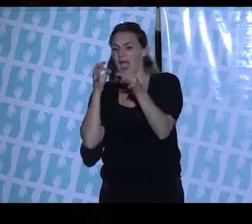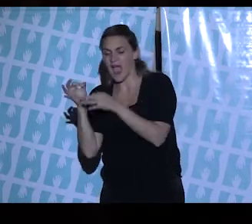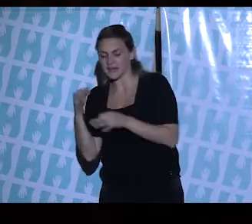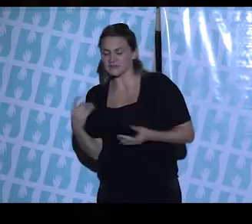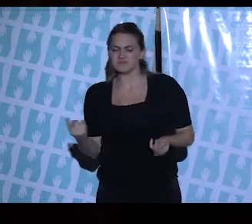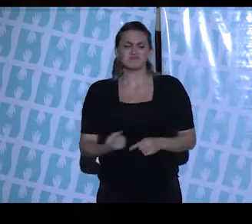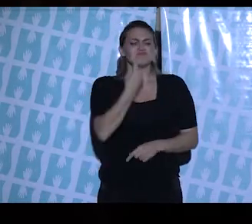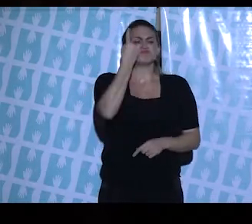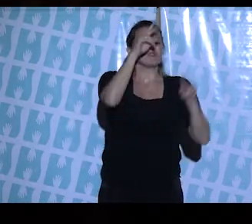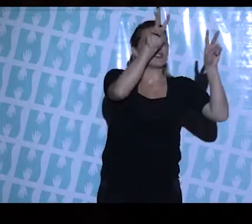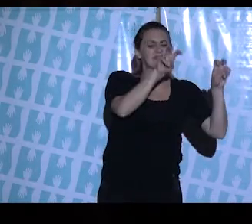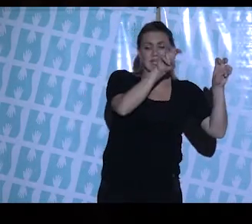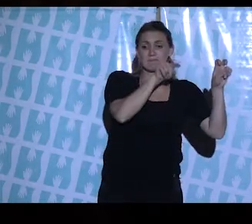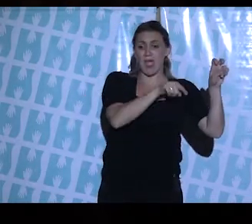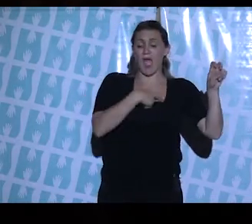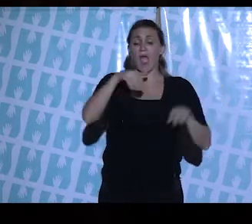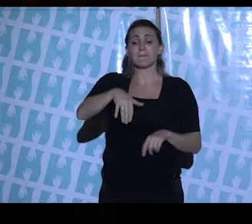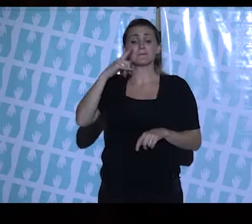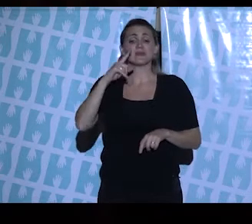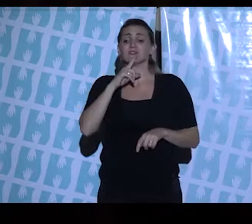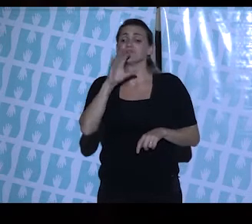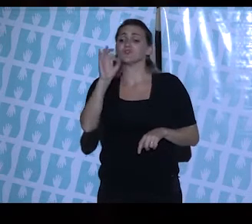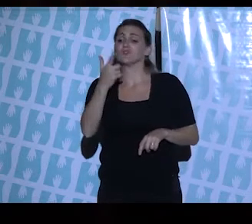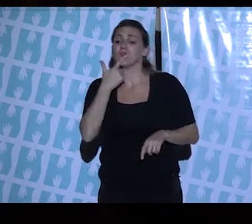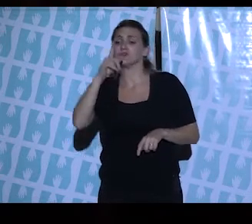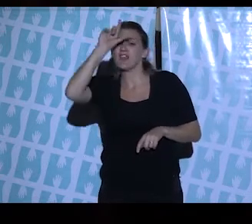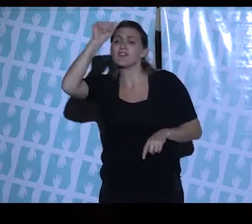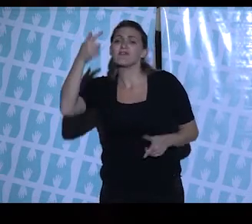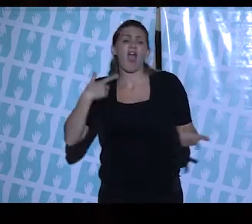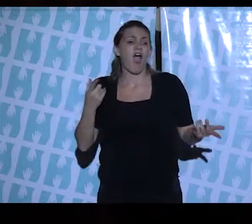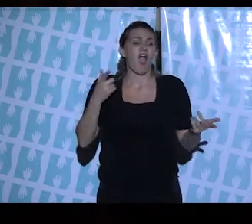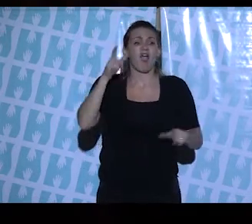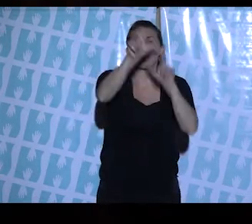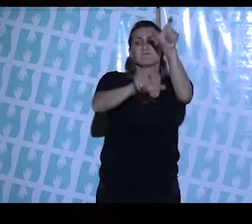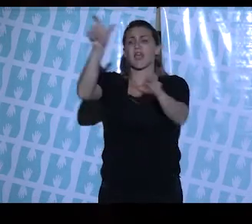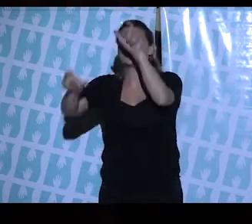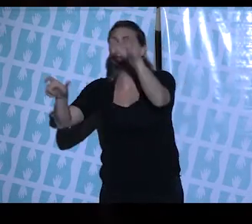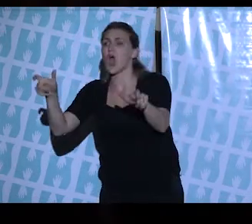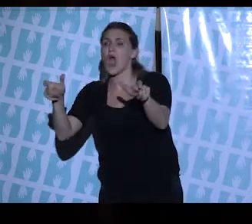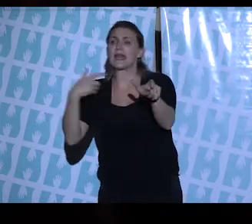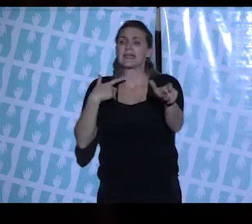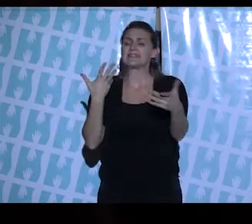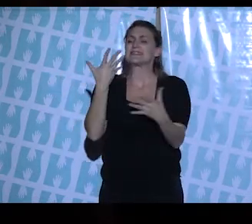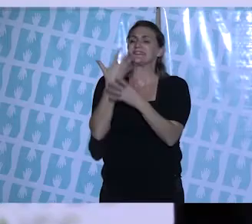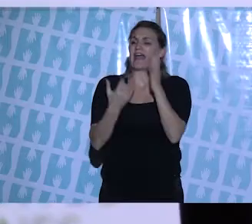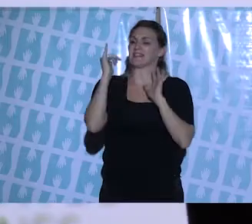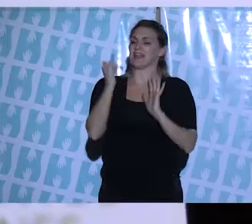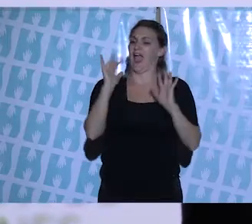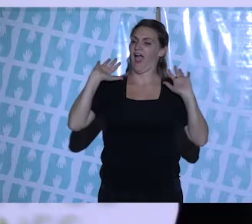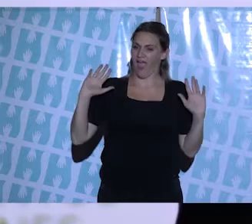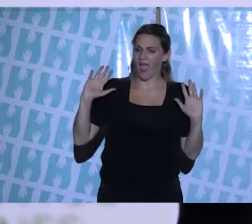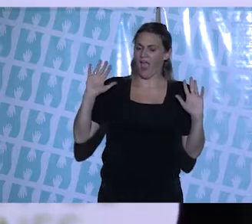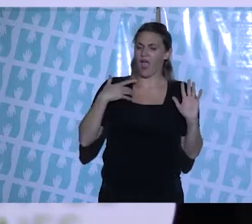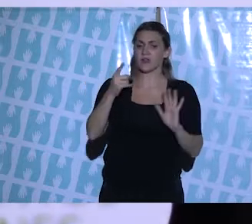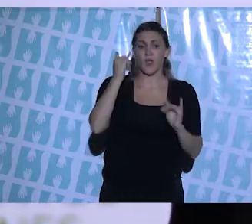a analizar una serie de mitos que existen acerca de la enfermedad de Parkinson, y voy a comentar sobre hechos que me han ocurrido en